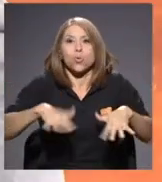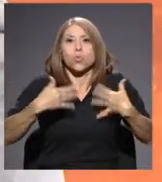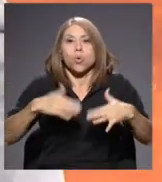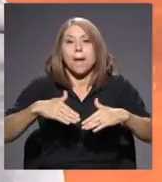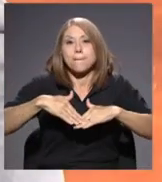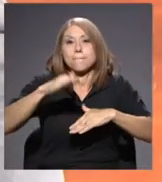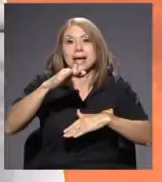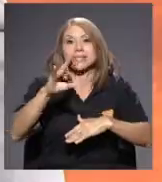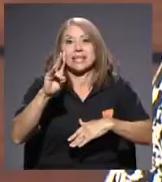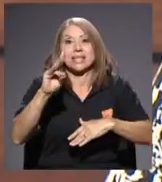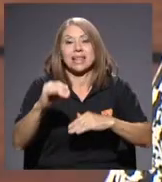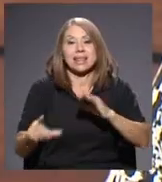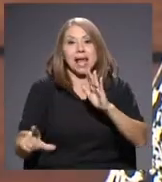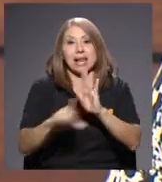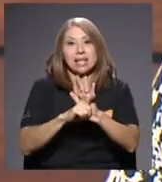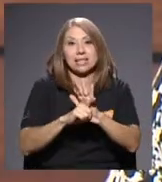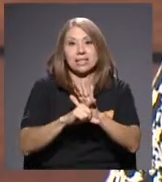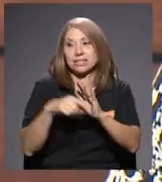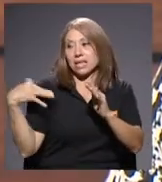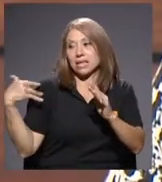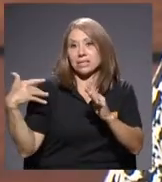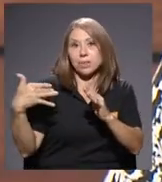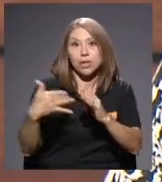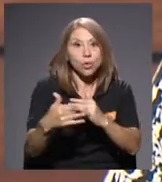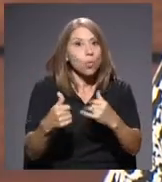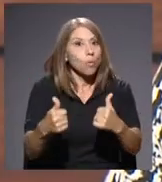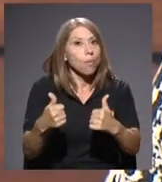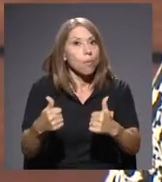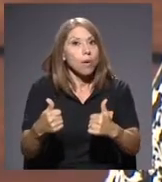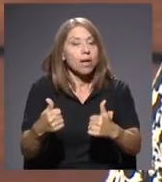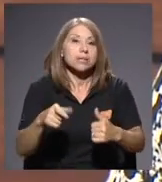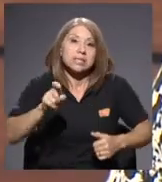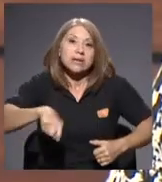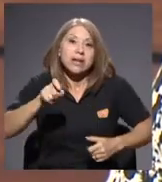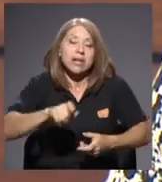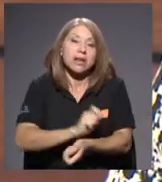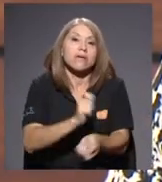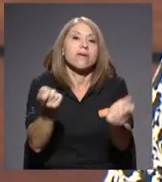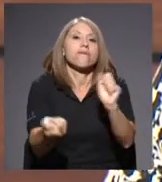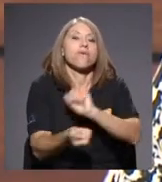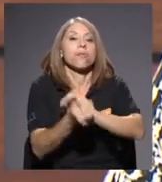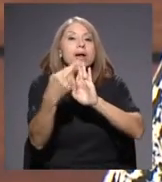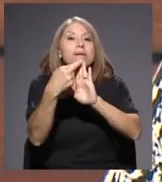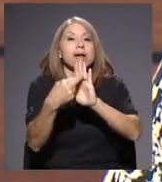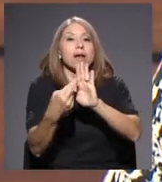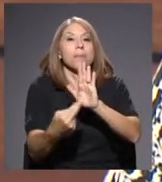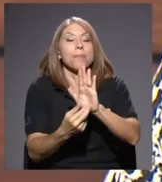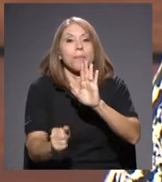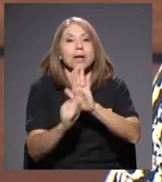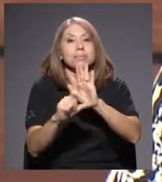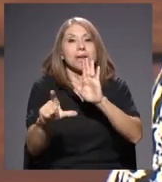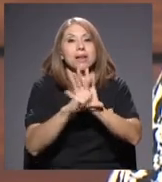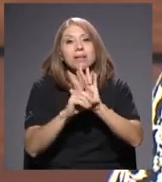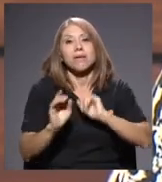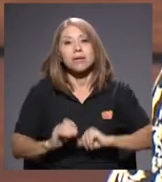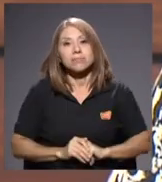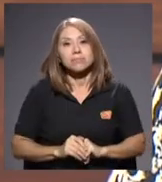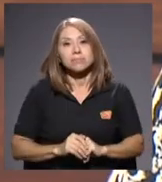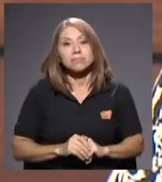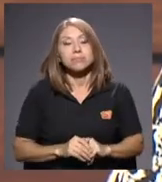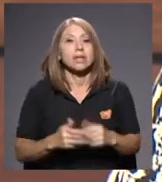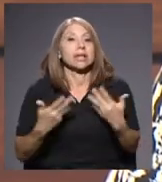periodo, que ha sido muy productiva, y hay que decirlo, se requiere la reforma al reglamento de la Asamblea Legislativa. Con solo que la Asamblea,